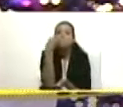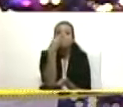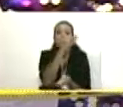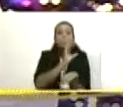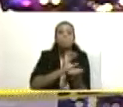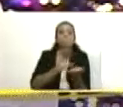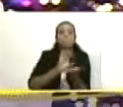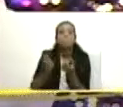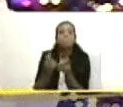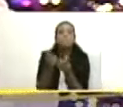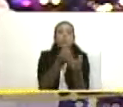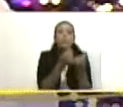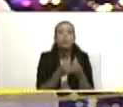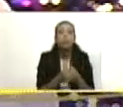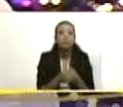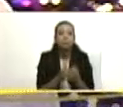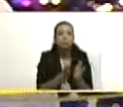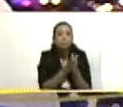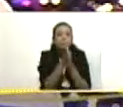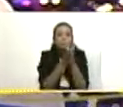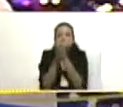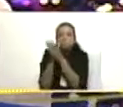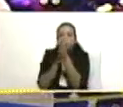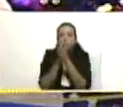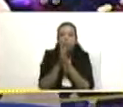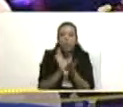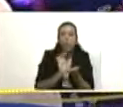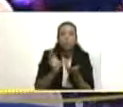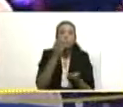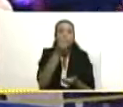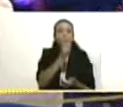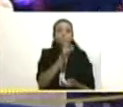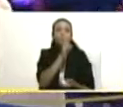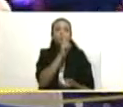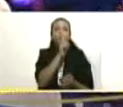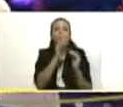Conspiran, conspiran, reciben